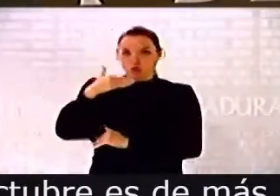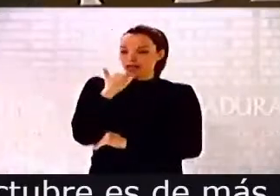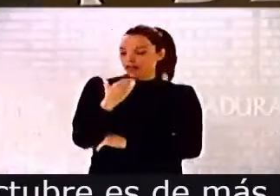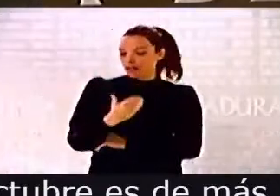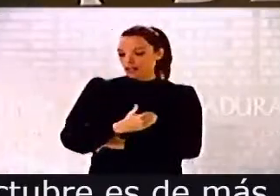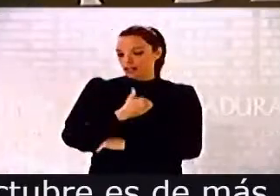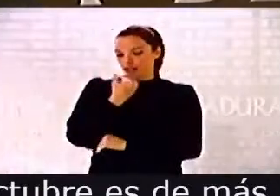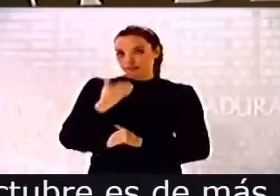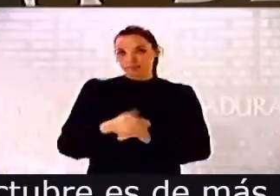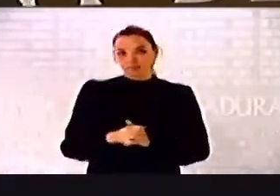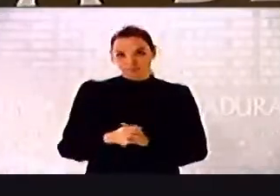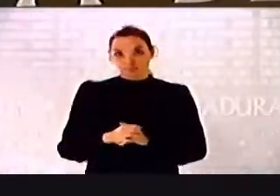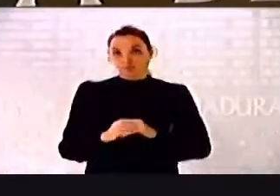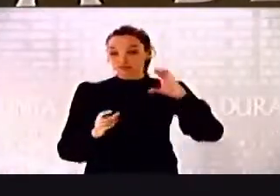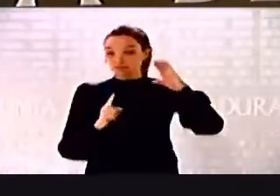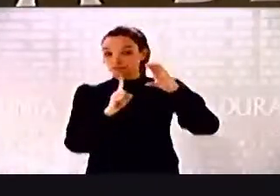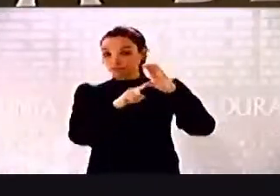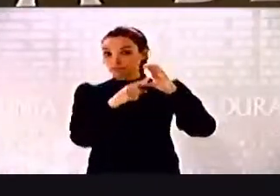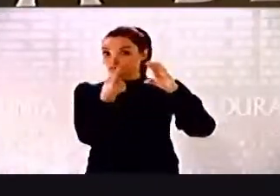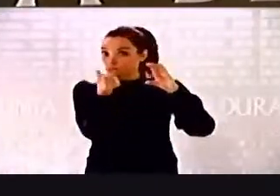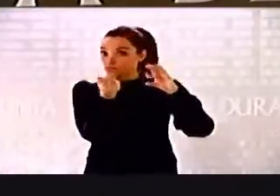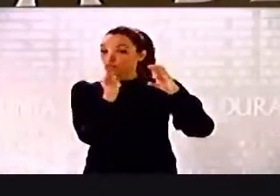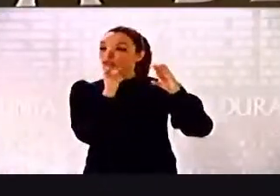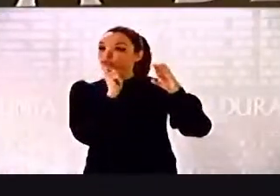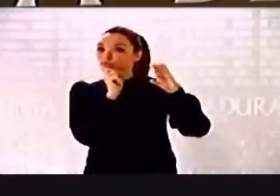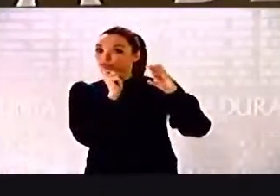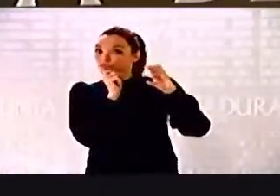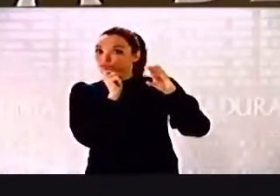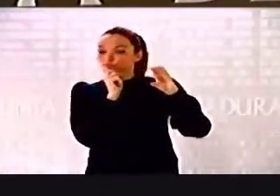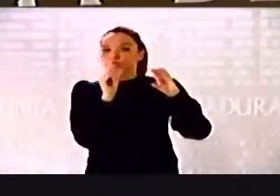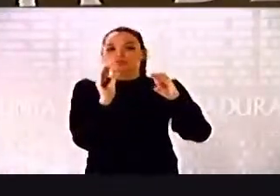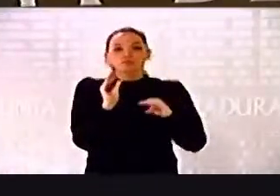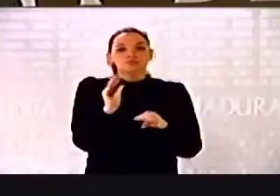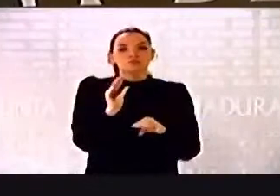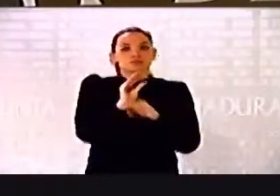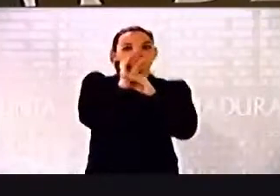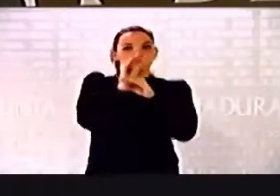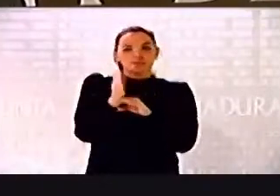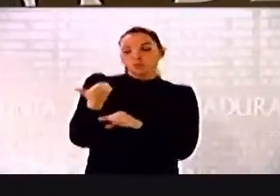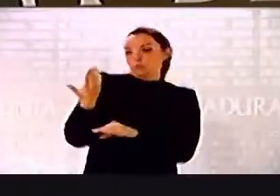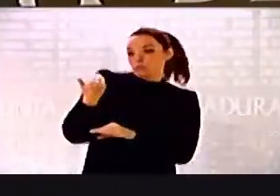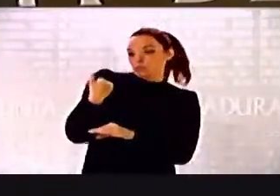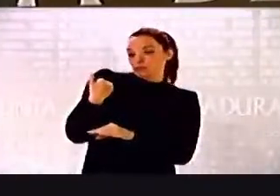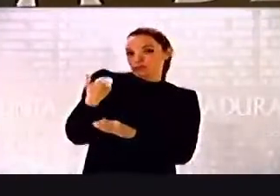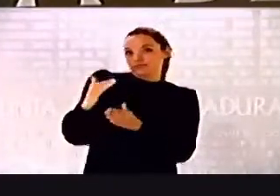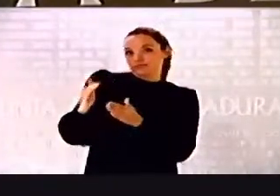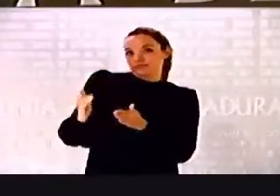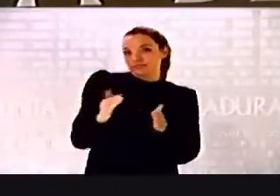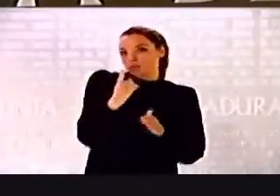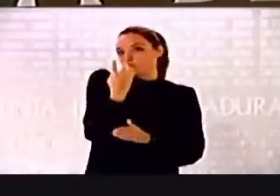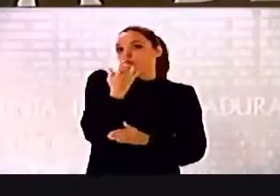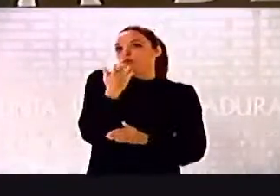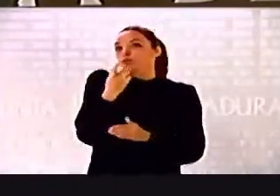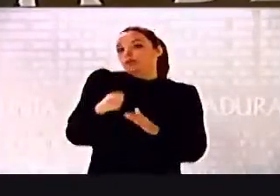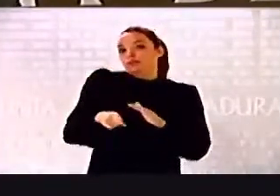Esto se divide en inversiones que hemos realizado en capítulo 1, en gastos de personal,